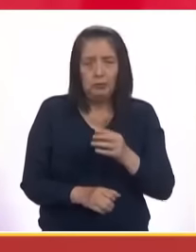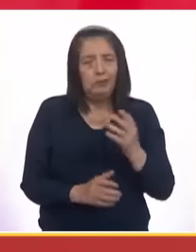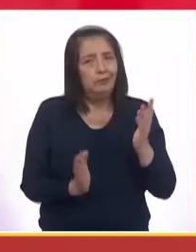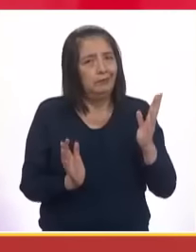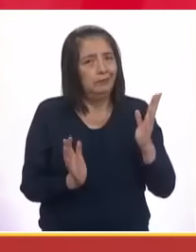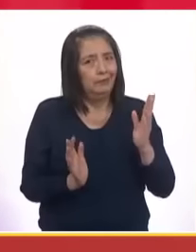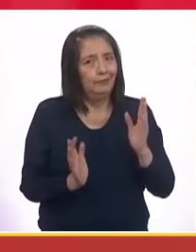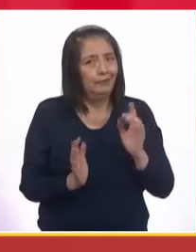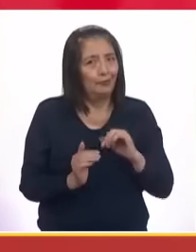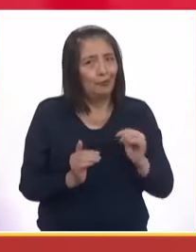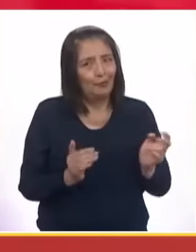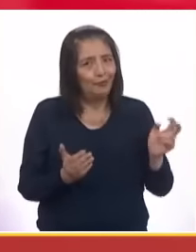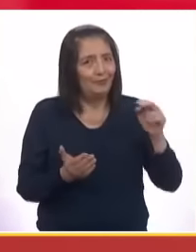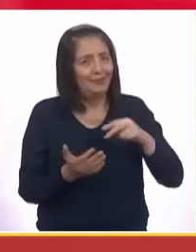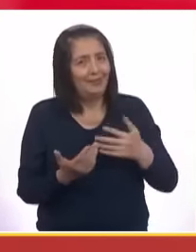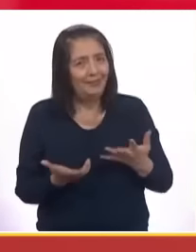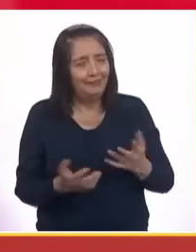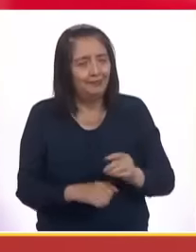cobarde,